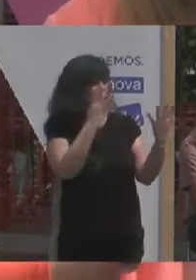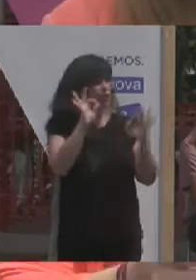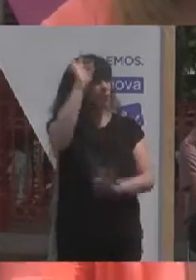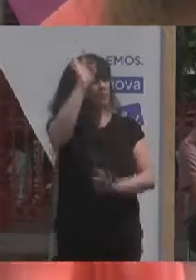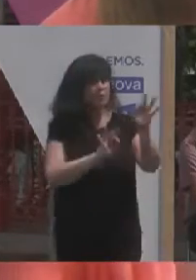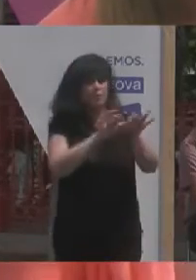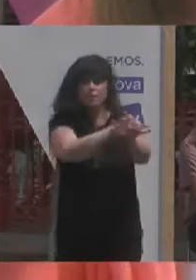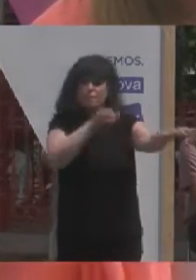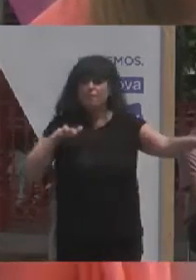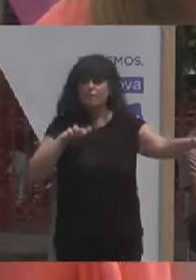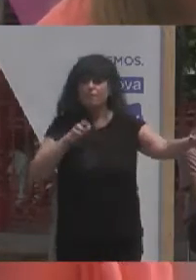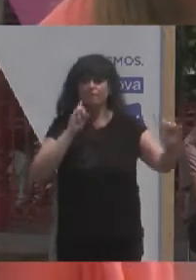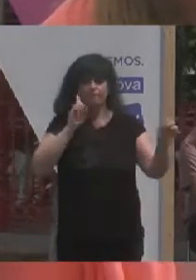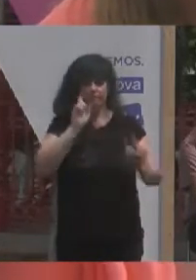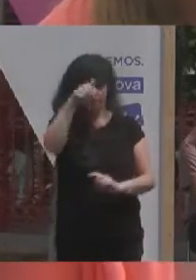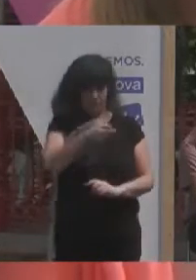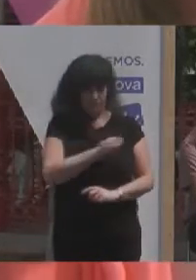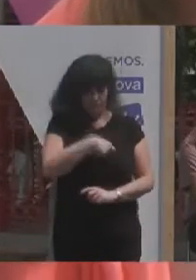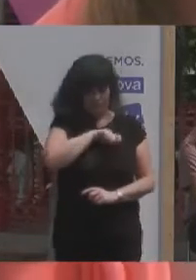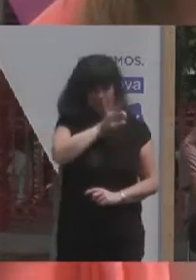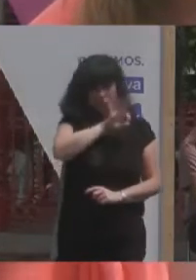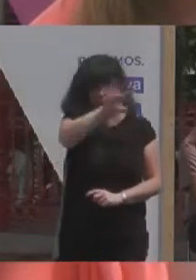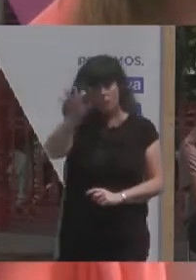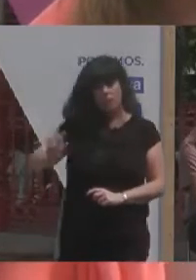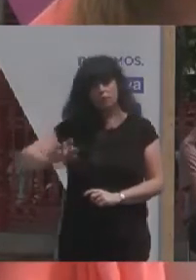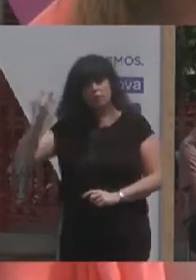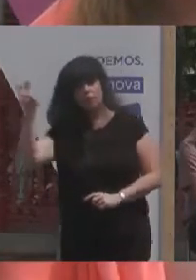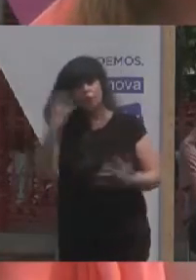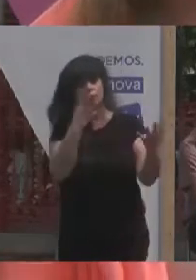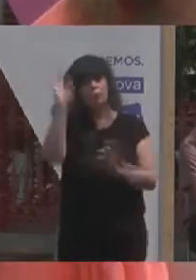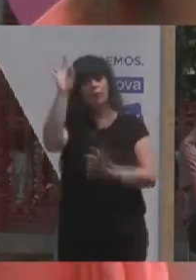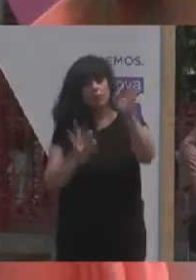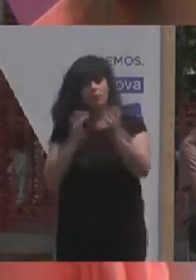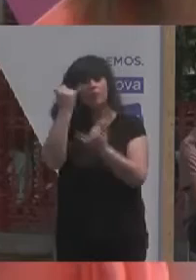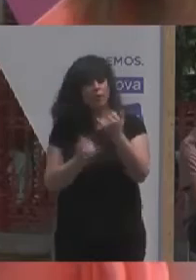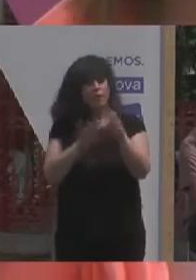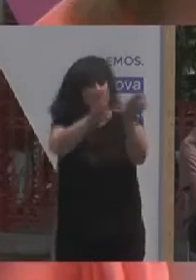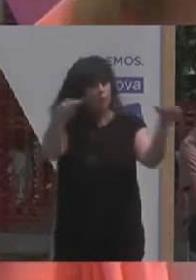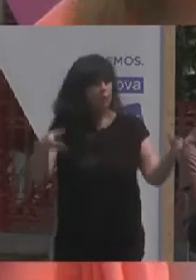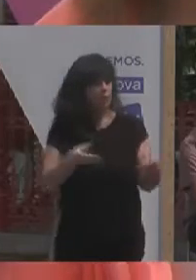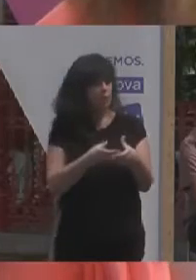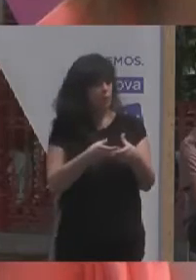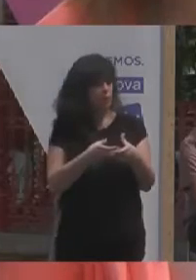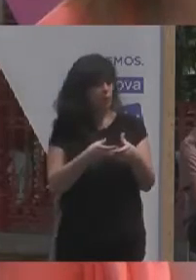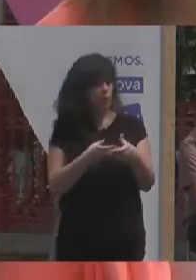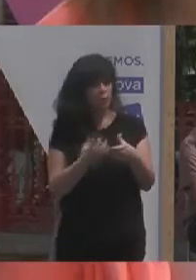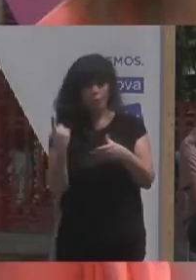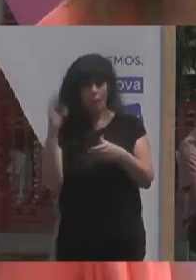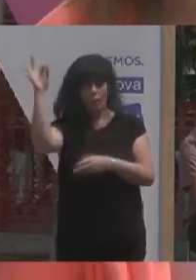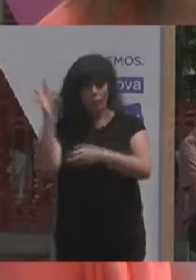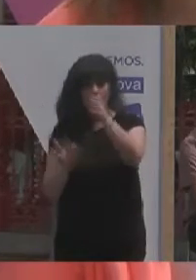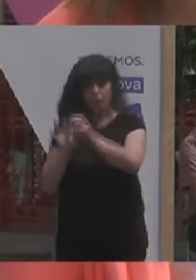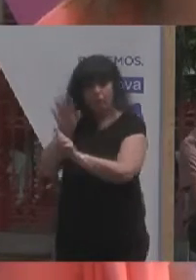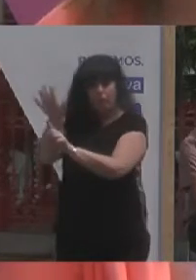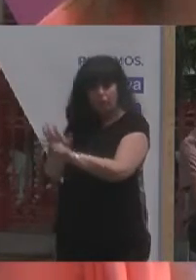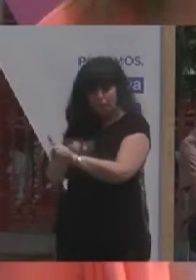en España e en outros países, que vota por os partidos que son lacayos do 1%